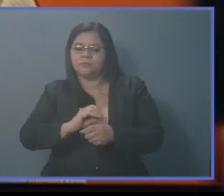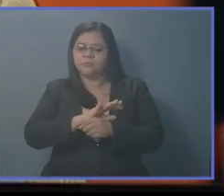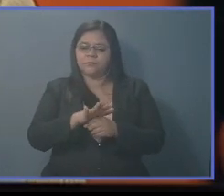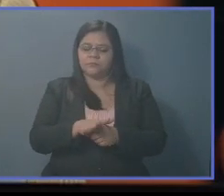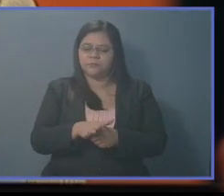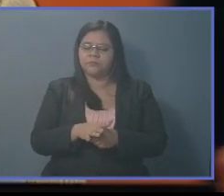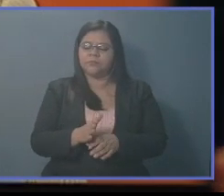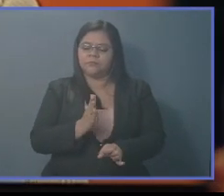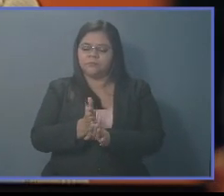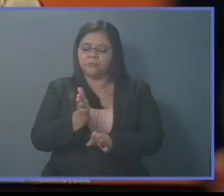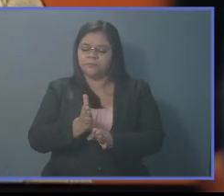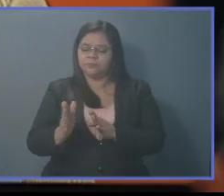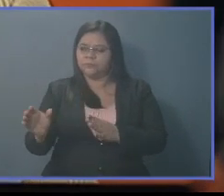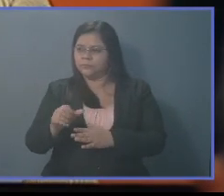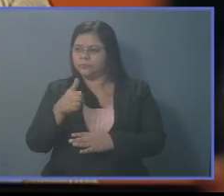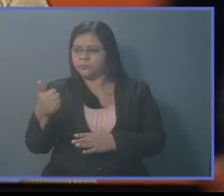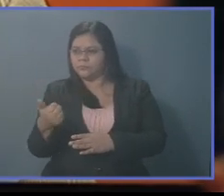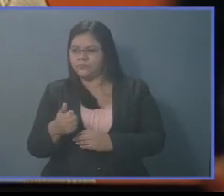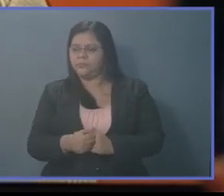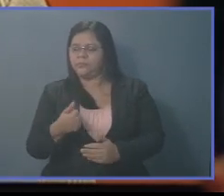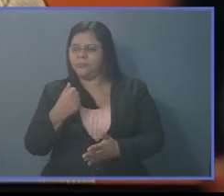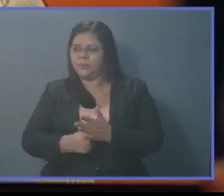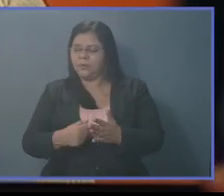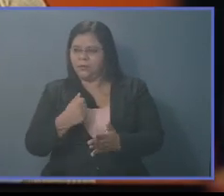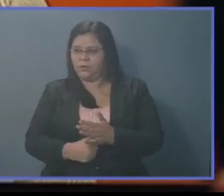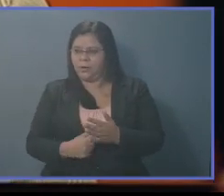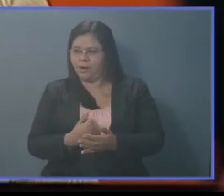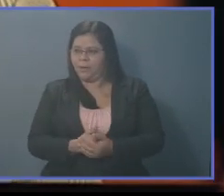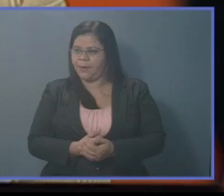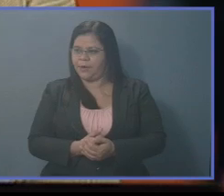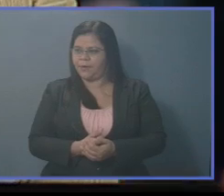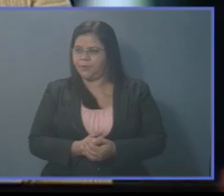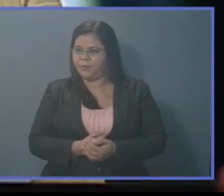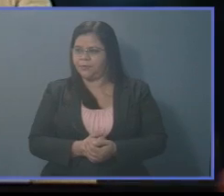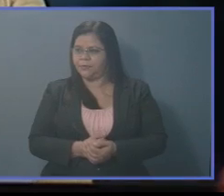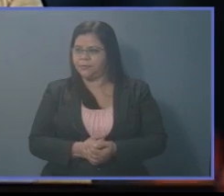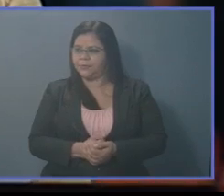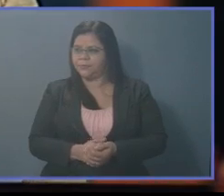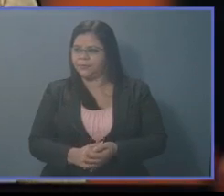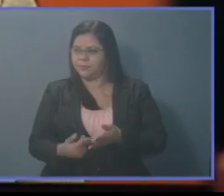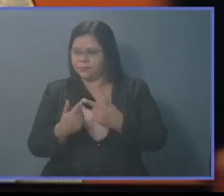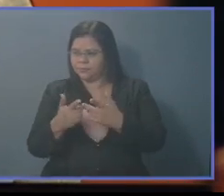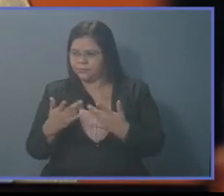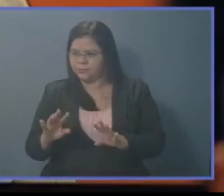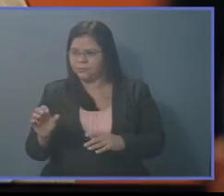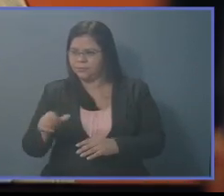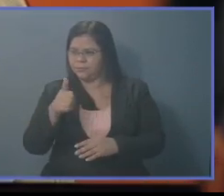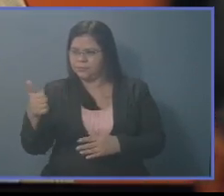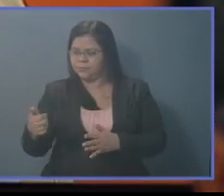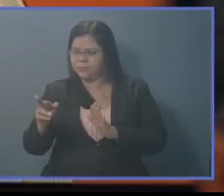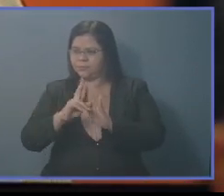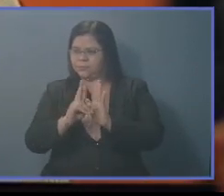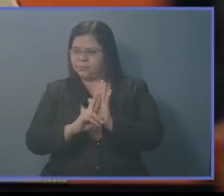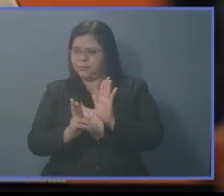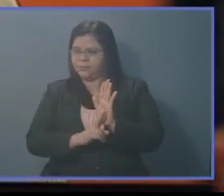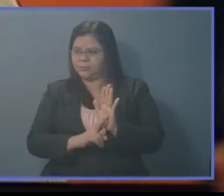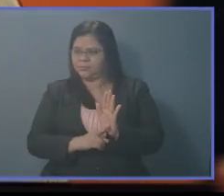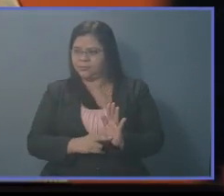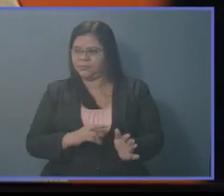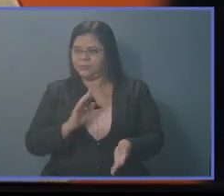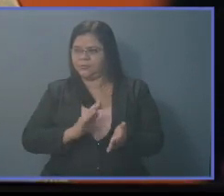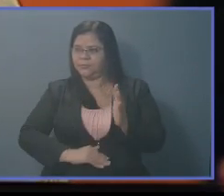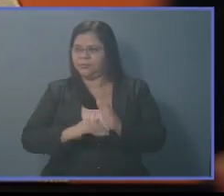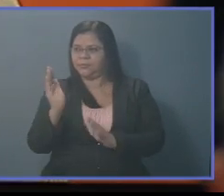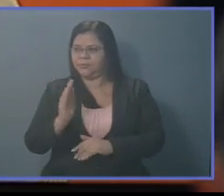endémicas, profesionales y de otra índole y la lucha contra ellas. 5. Que entre otra normativa internacional, la Declaración Universal